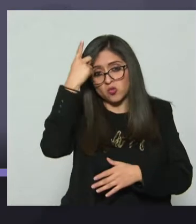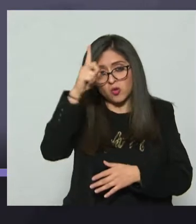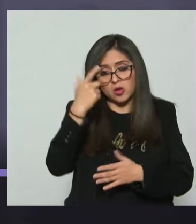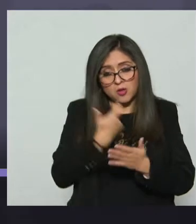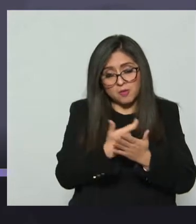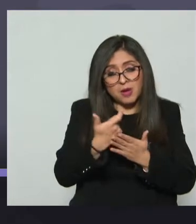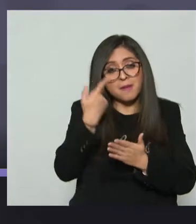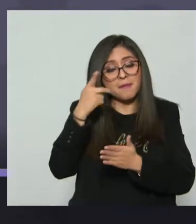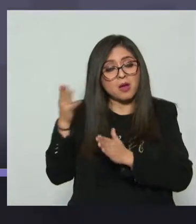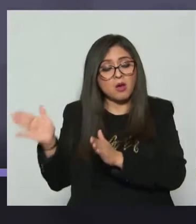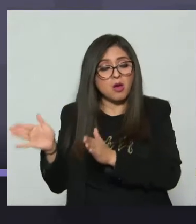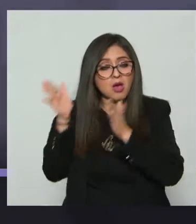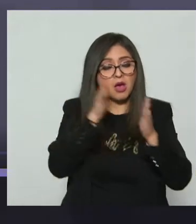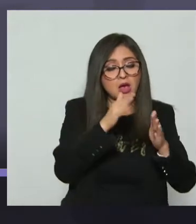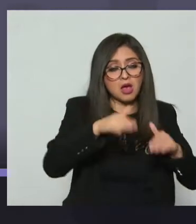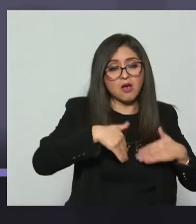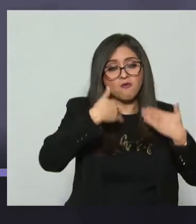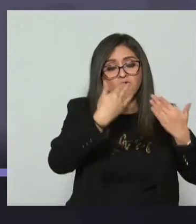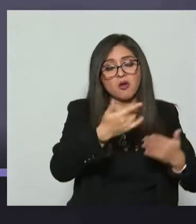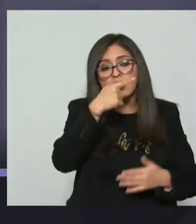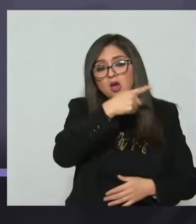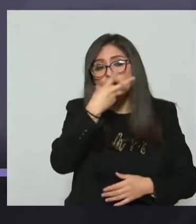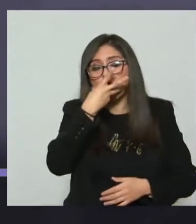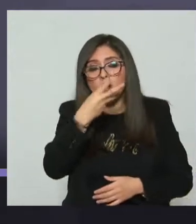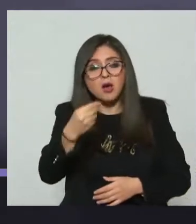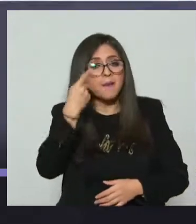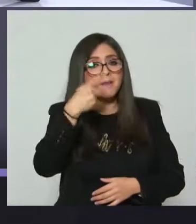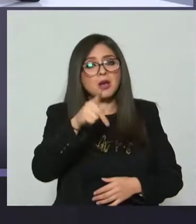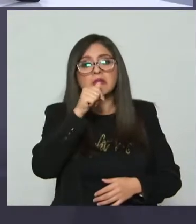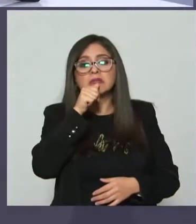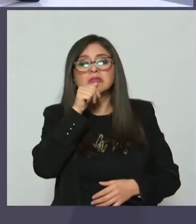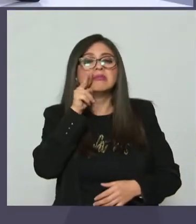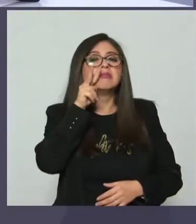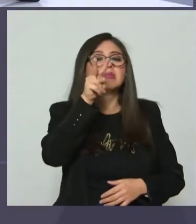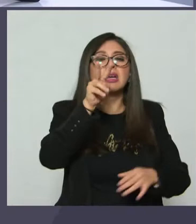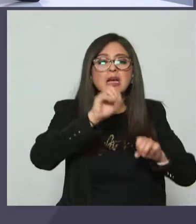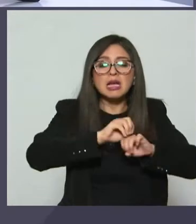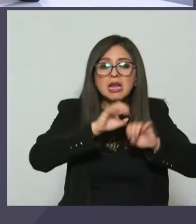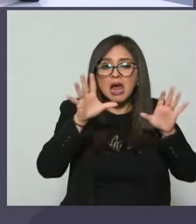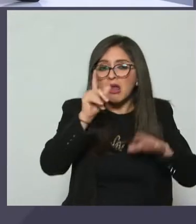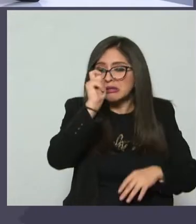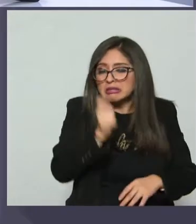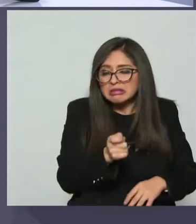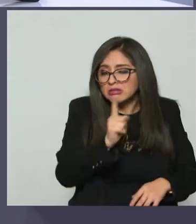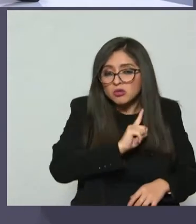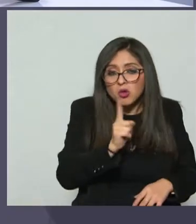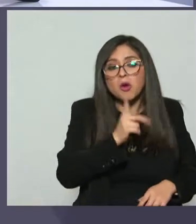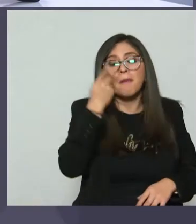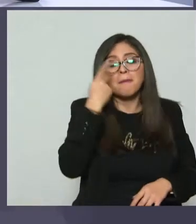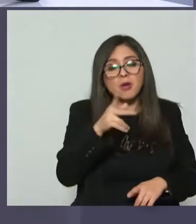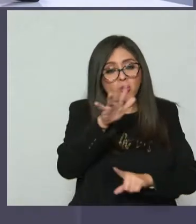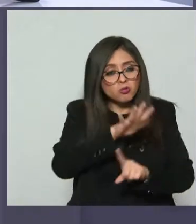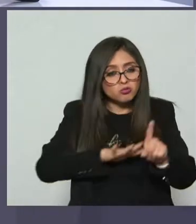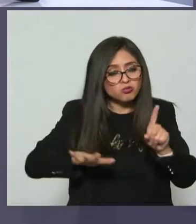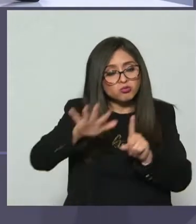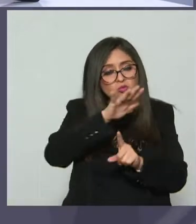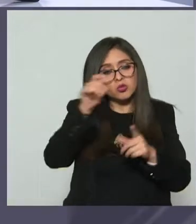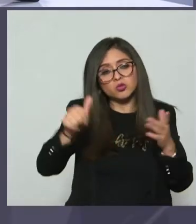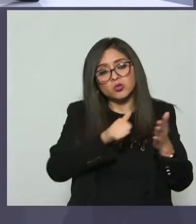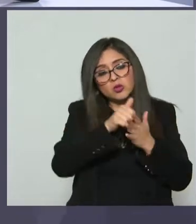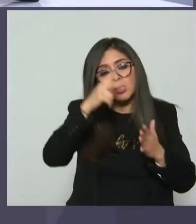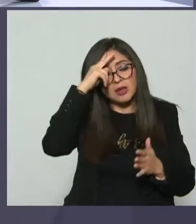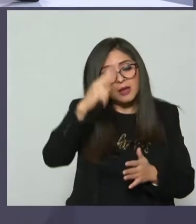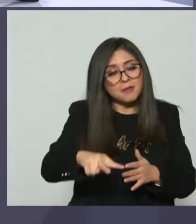Milpalta, Coyoacán, y no se ve correlación. Es ver a la Ciudad de México como un todo, como un